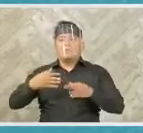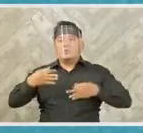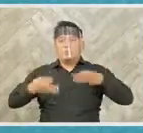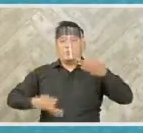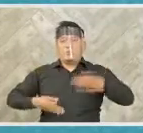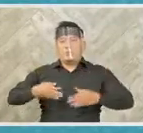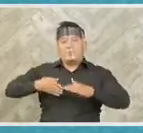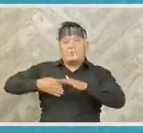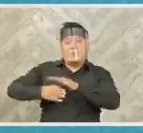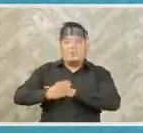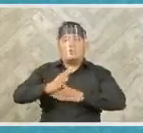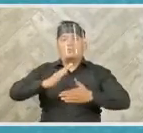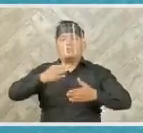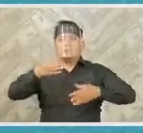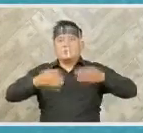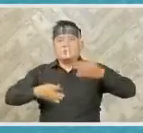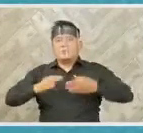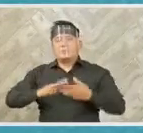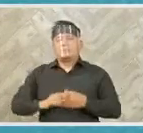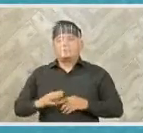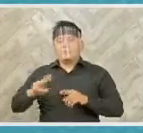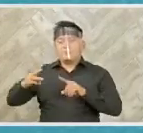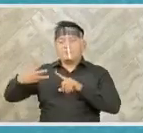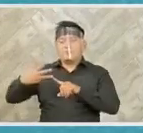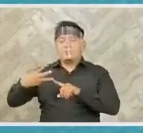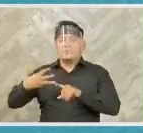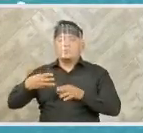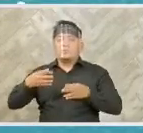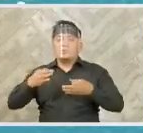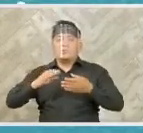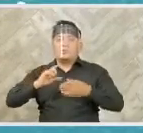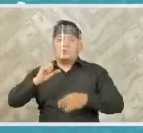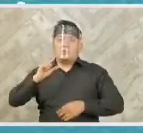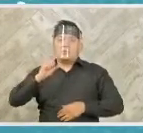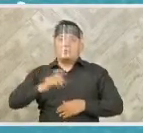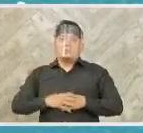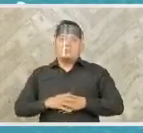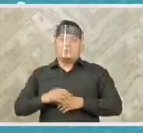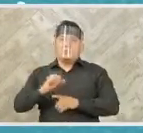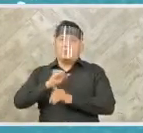justicia, Cúcuta en paz y con reconciliación,